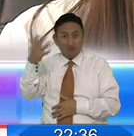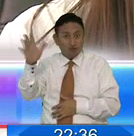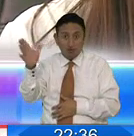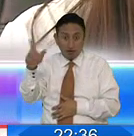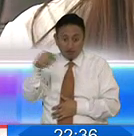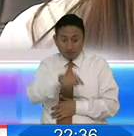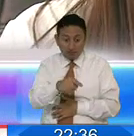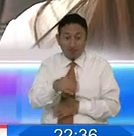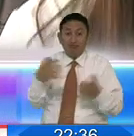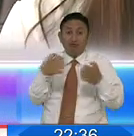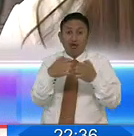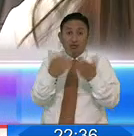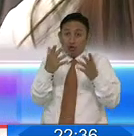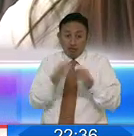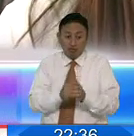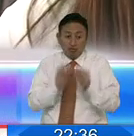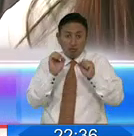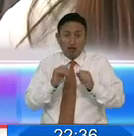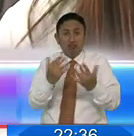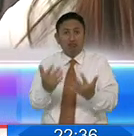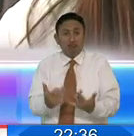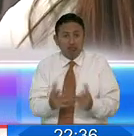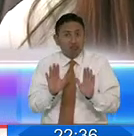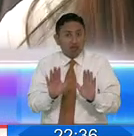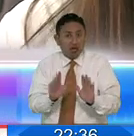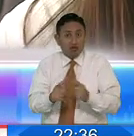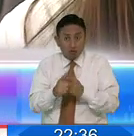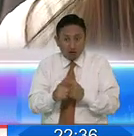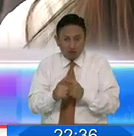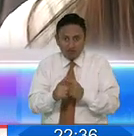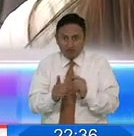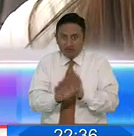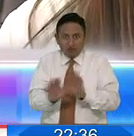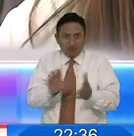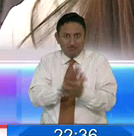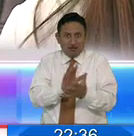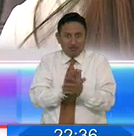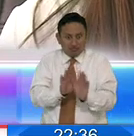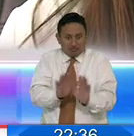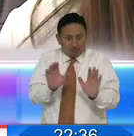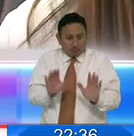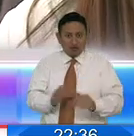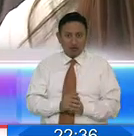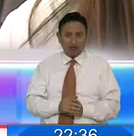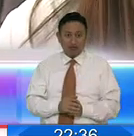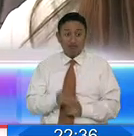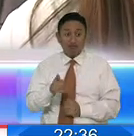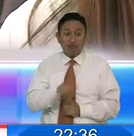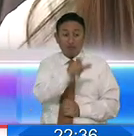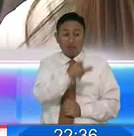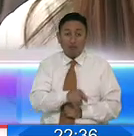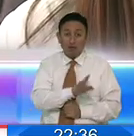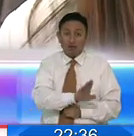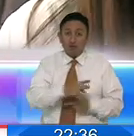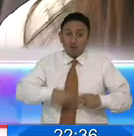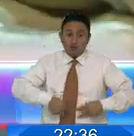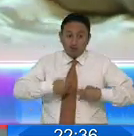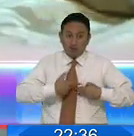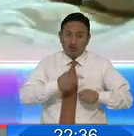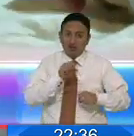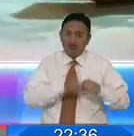instrumental del niño bueno se podía esperar no era una urgencia que se tenía que atender se destruyó la vida de un niño de una familia